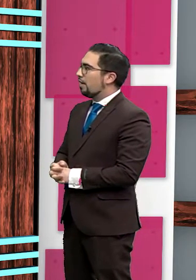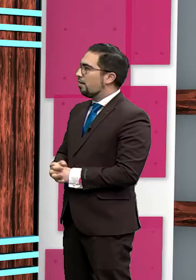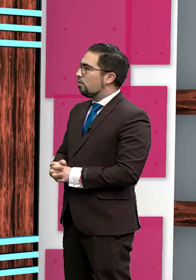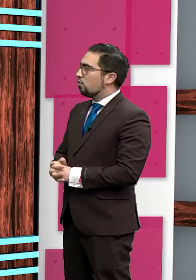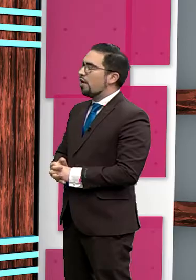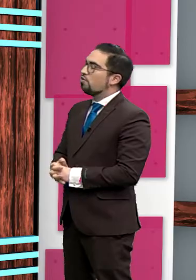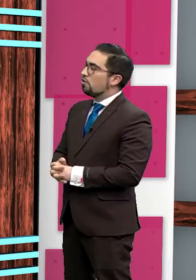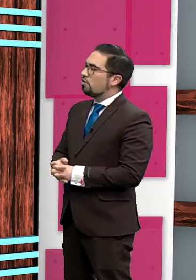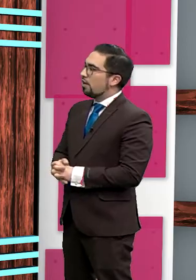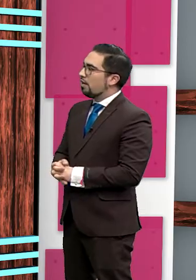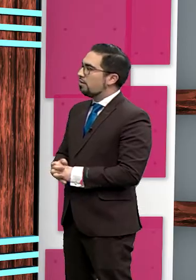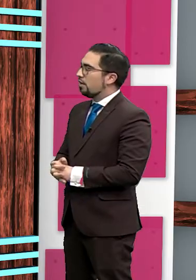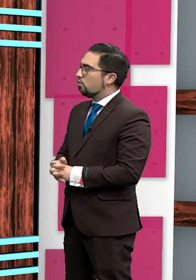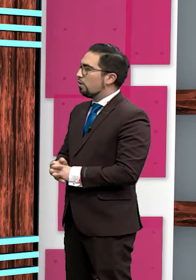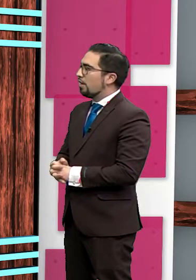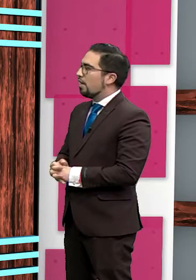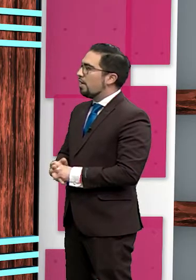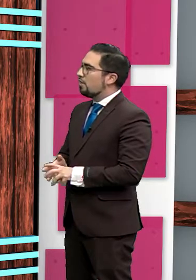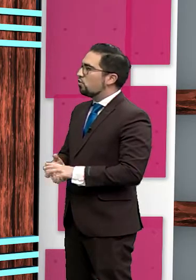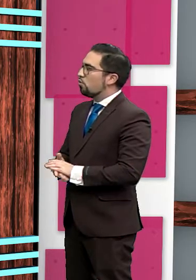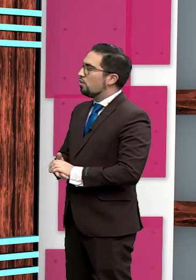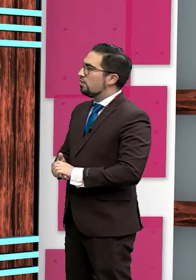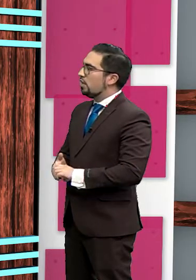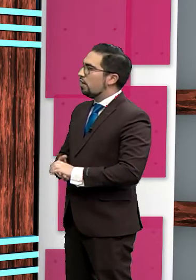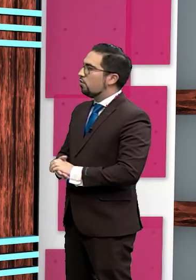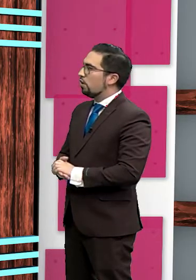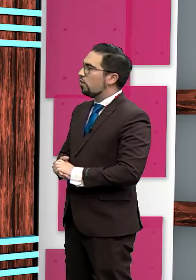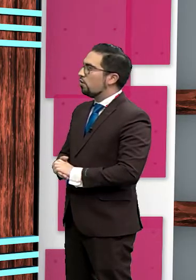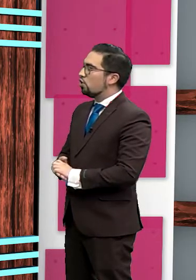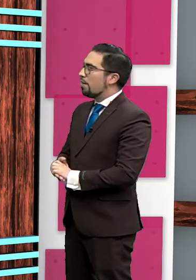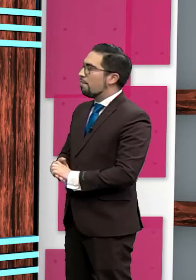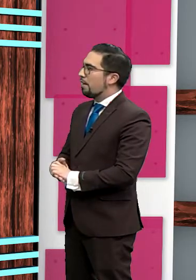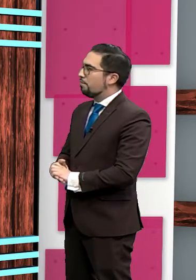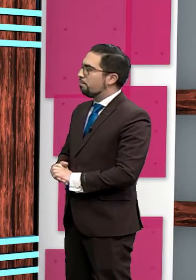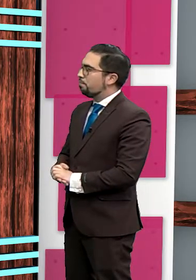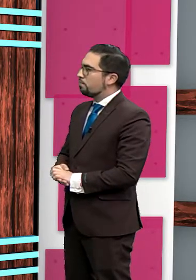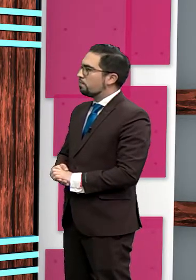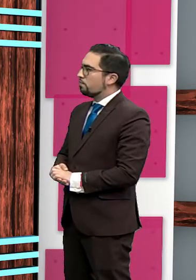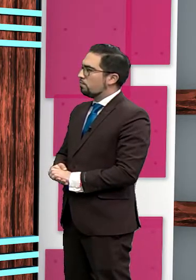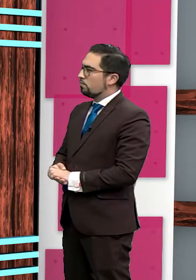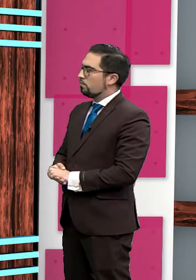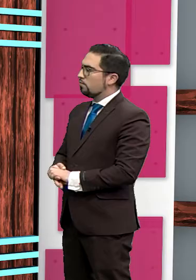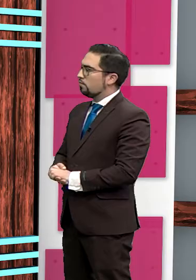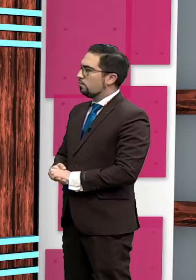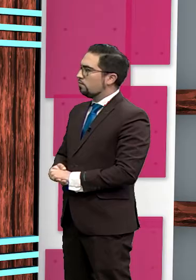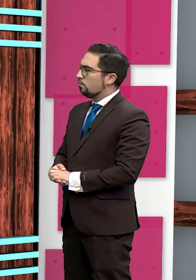durante los años en los que este jesuita estuvo enseñando en Cochabamba?